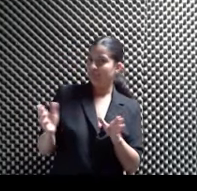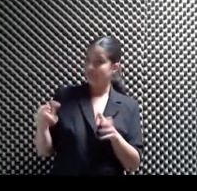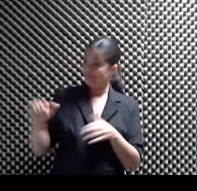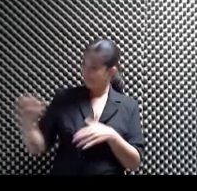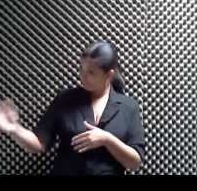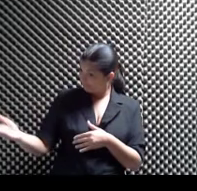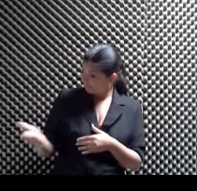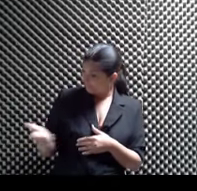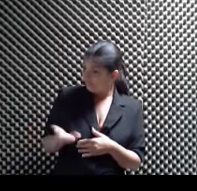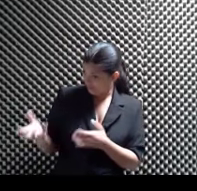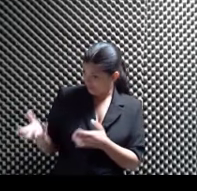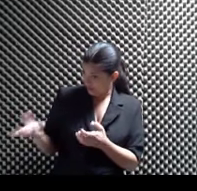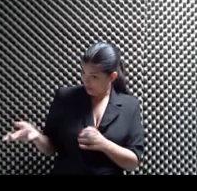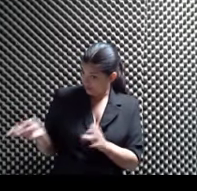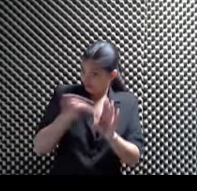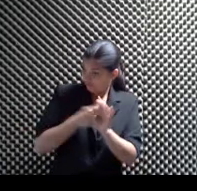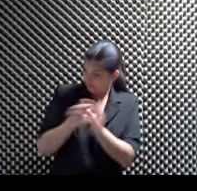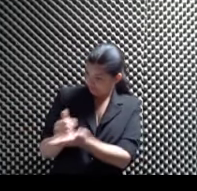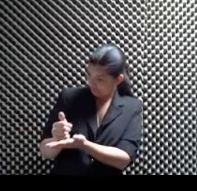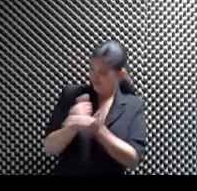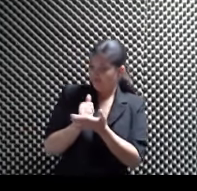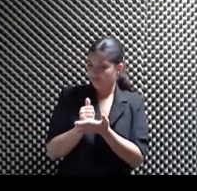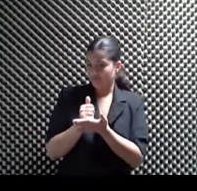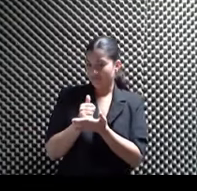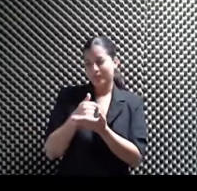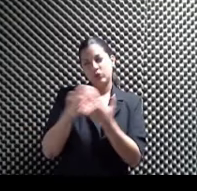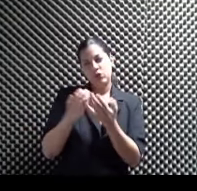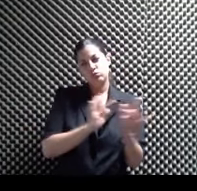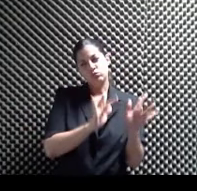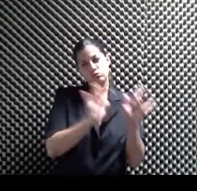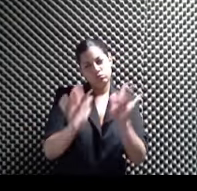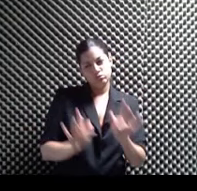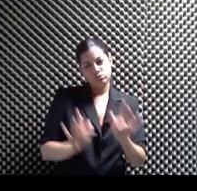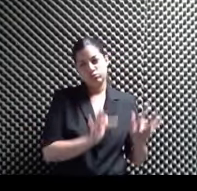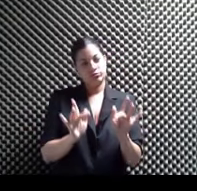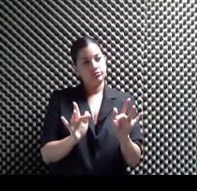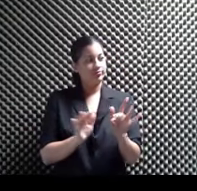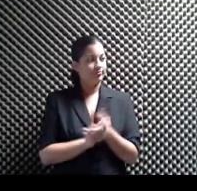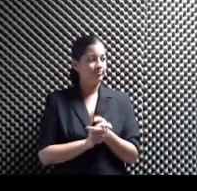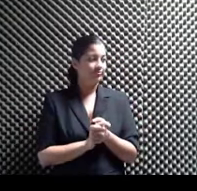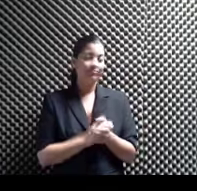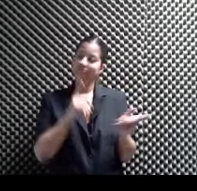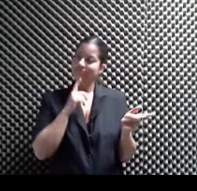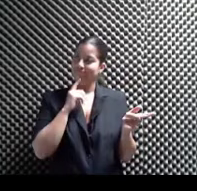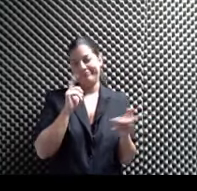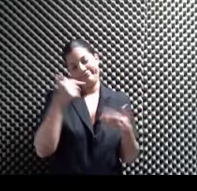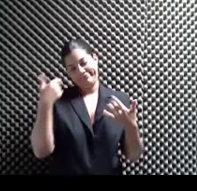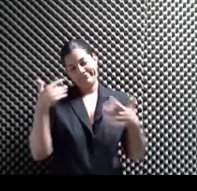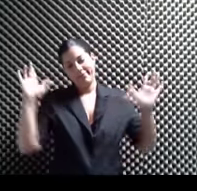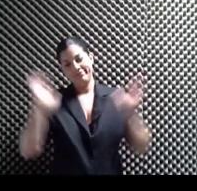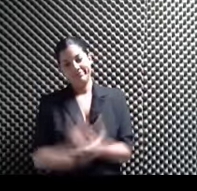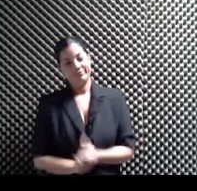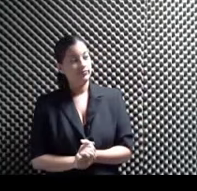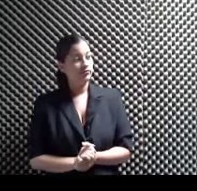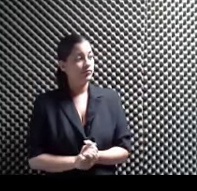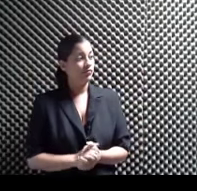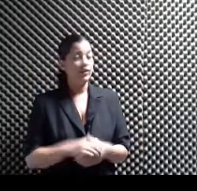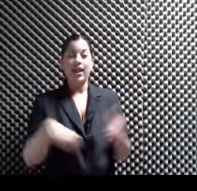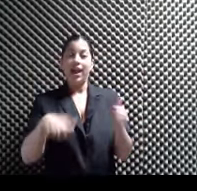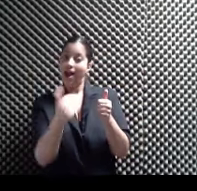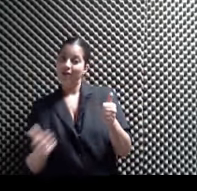Unir Y me ayude Y tengo intención De grabar un disco Así que Y entonces nos queda El acordeón